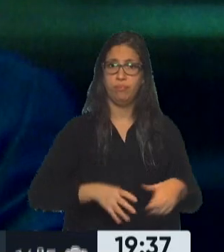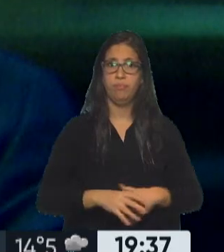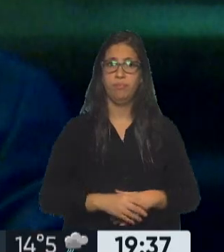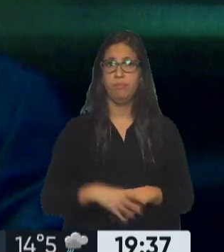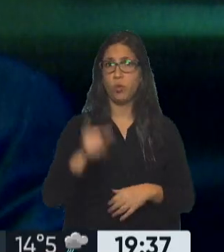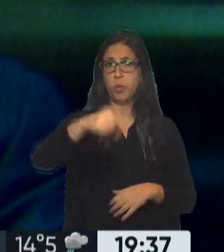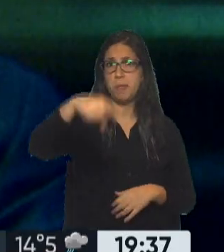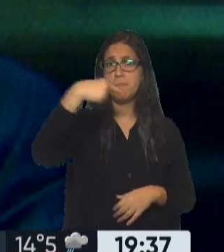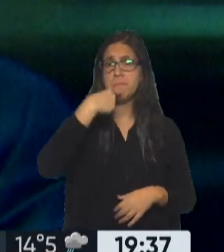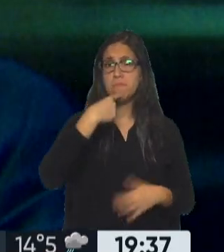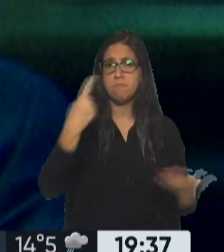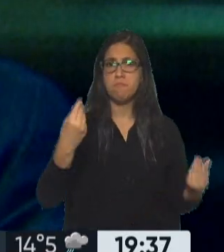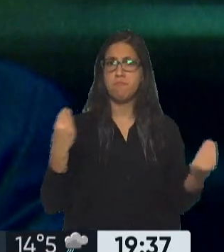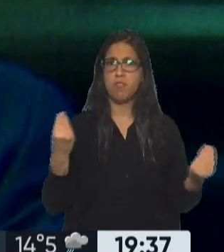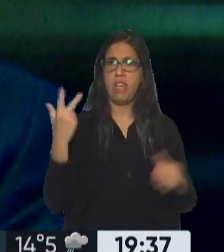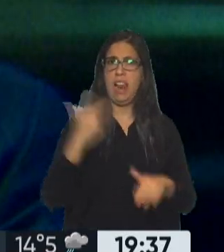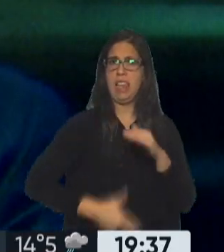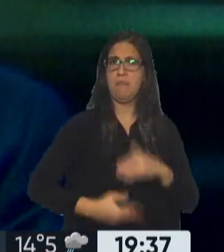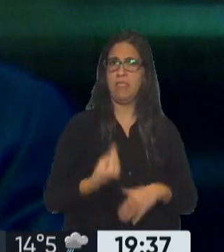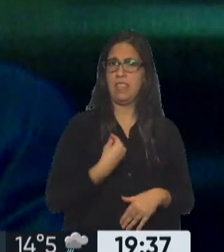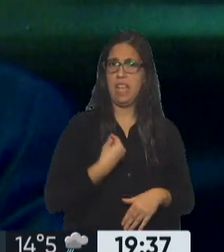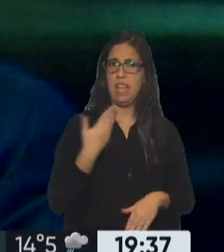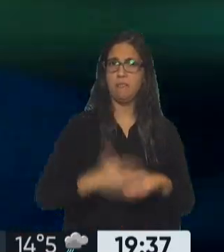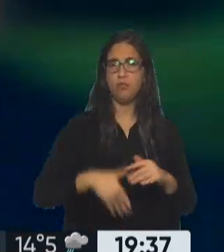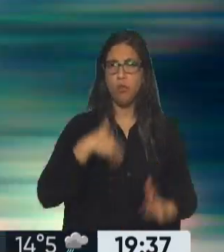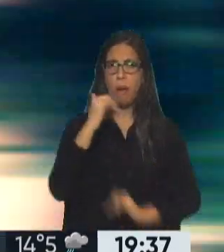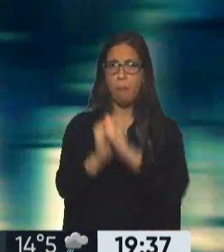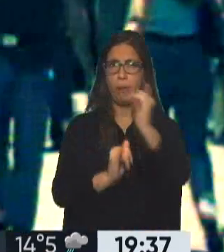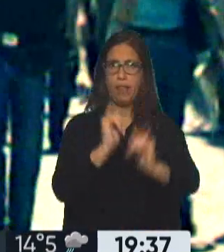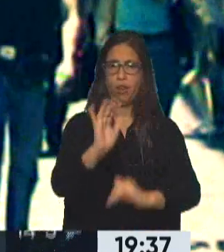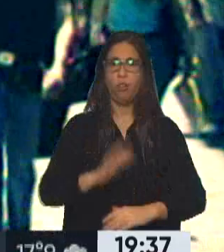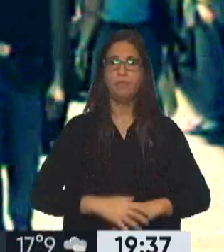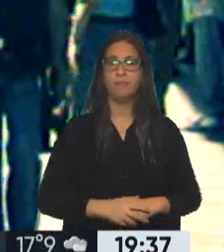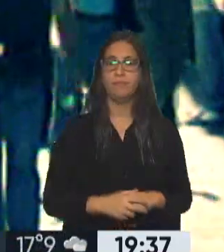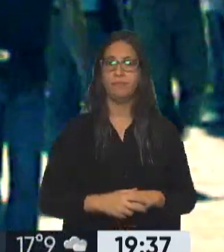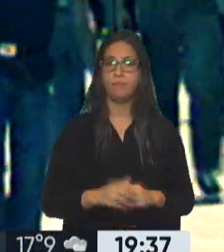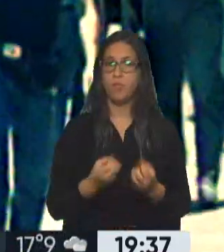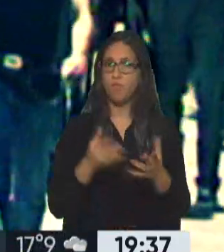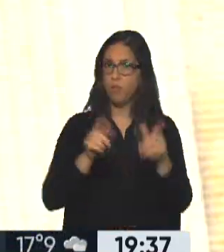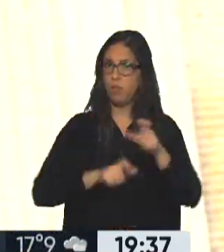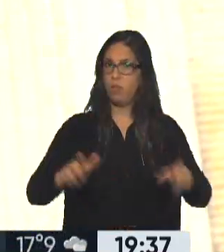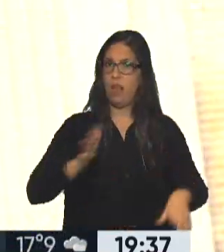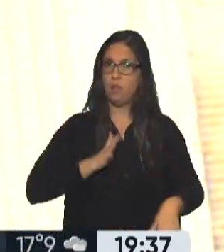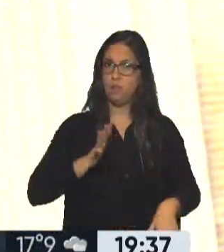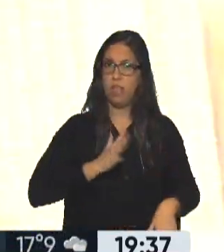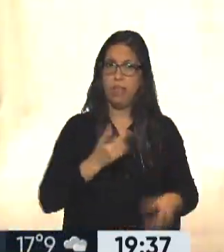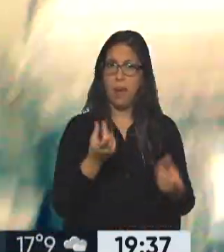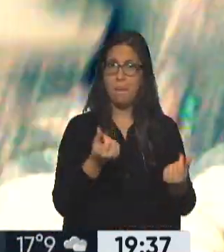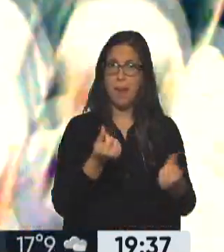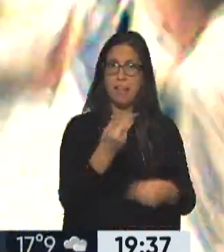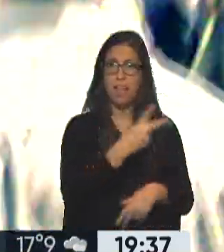Se preguntará por qué me ponen esta limitación. Se lo voy a explicar. Mucha gente asustada estaba retirando